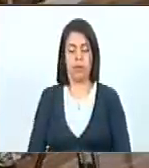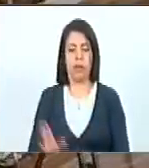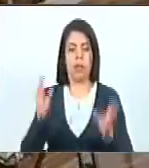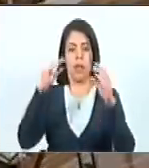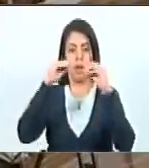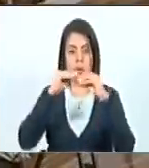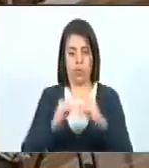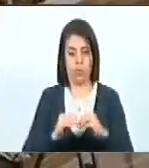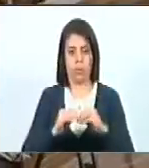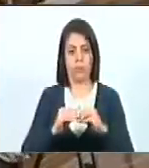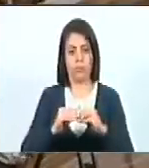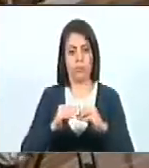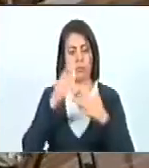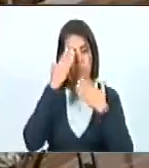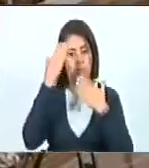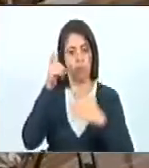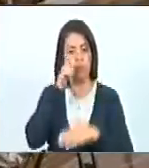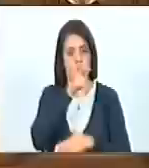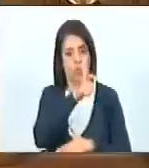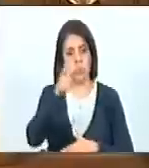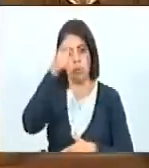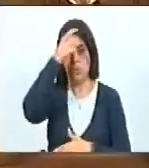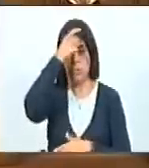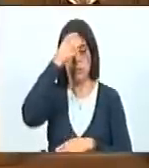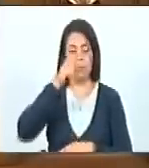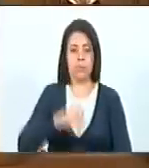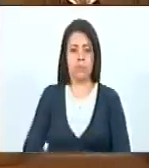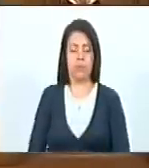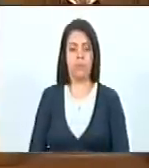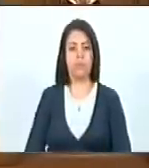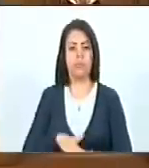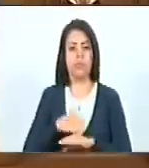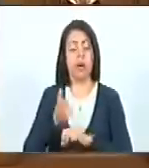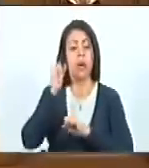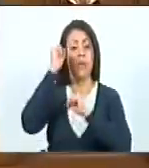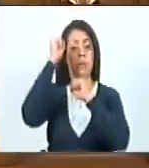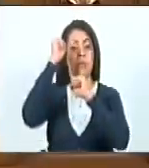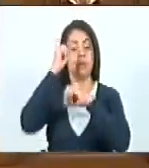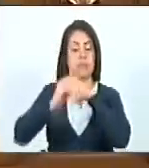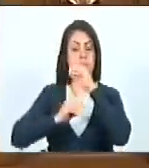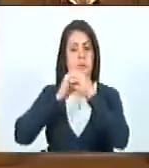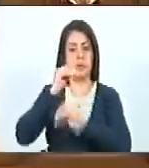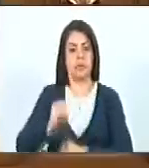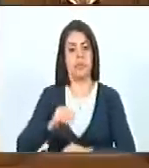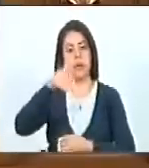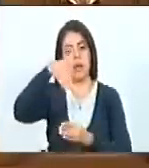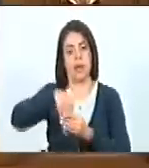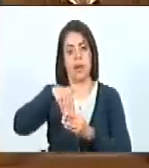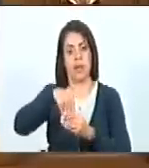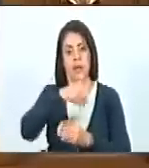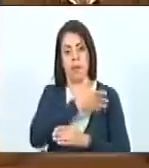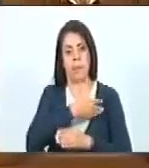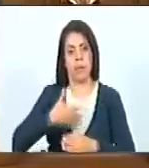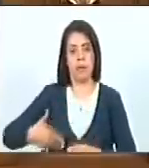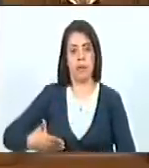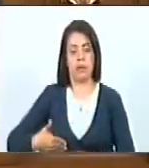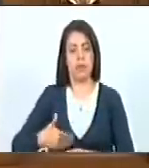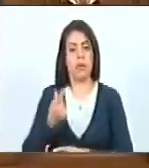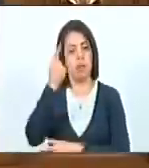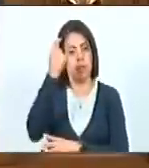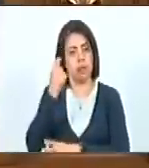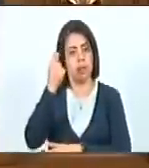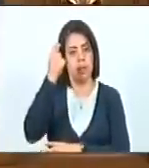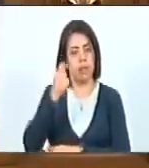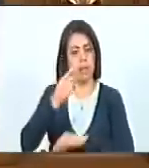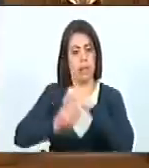Acuerdo en salutación al pueblo turco por la victoria obtenida en las elecciones presidenciales y